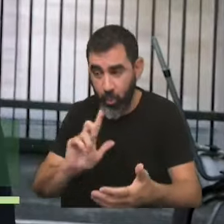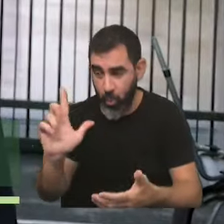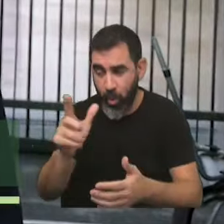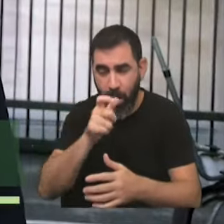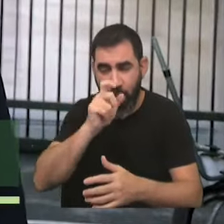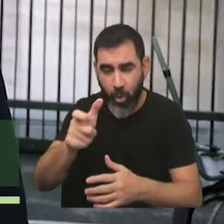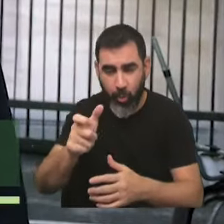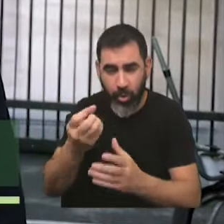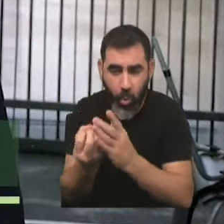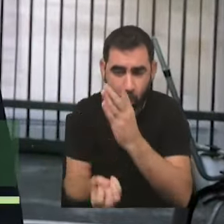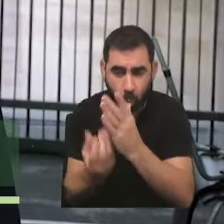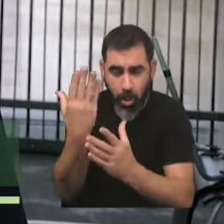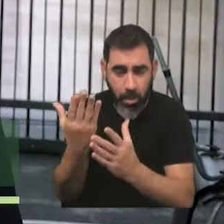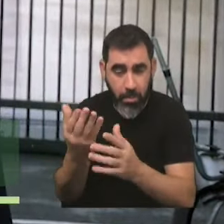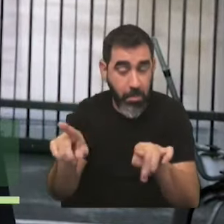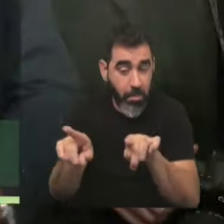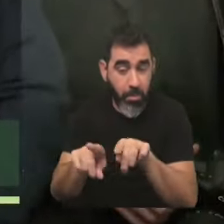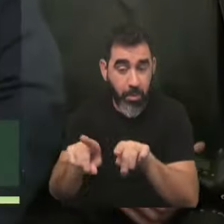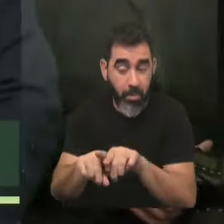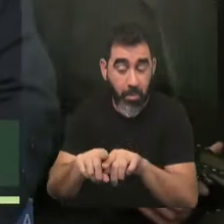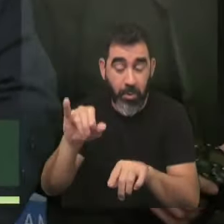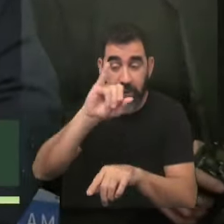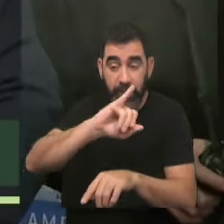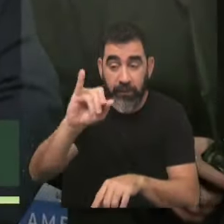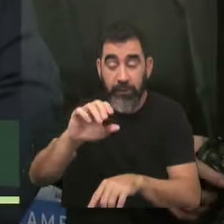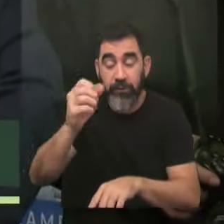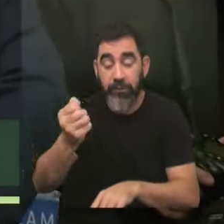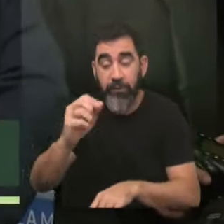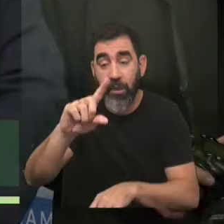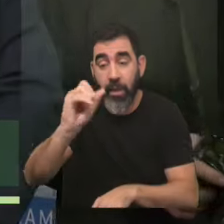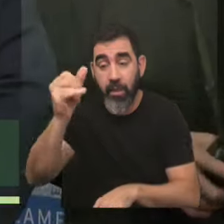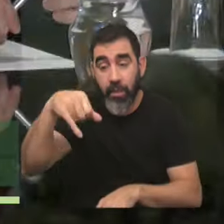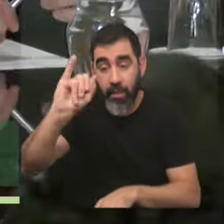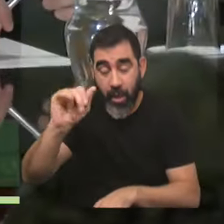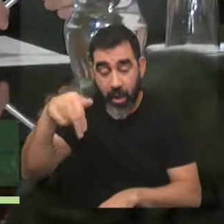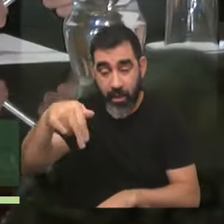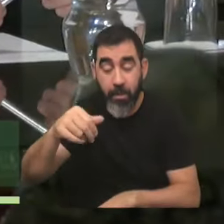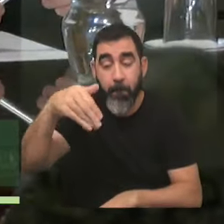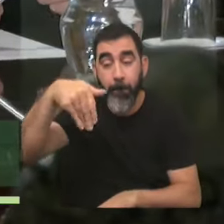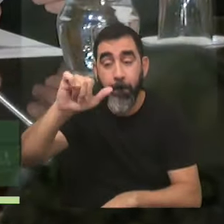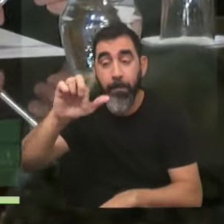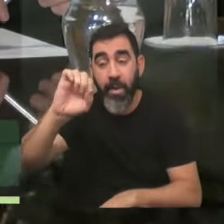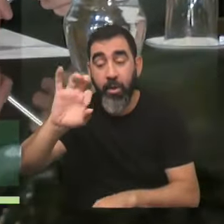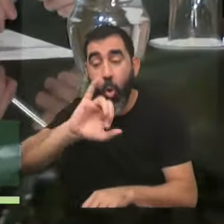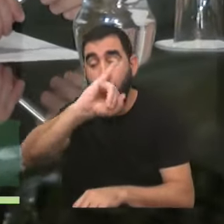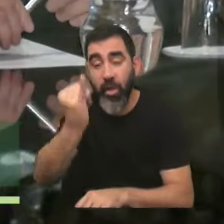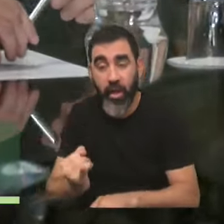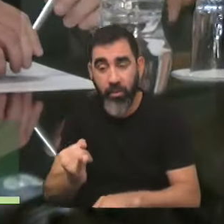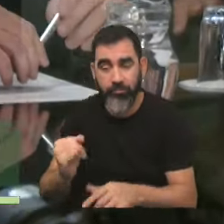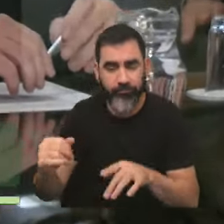argumentos innovadores con respecto a lo que ya dice saldain mierez o Álvaro delgado y en ese sentido incurren una serie de